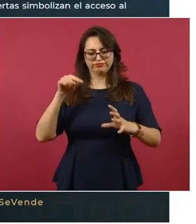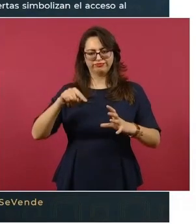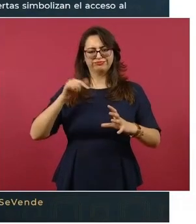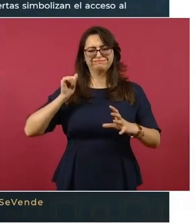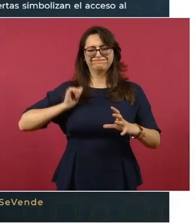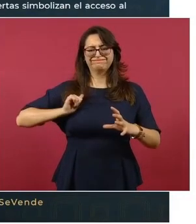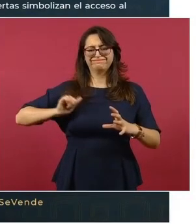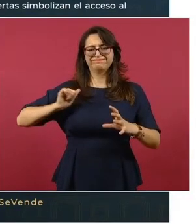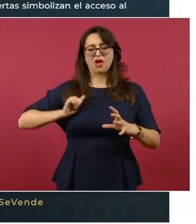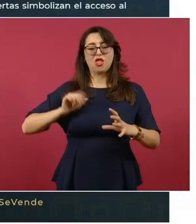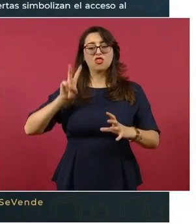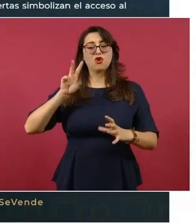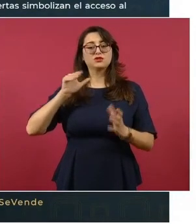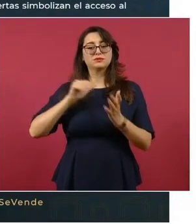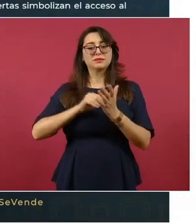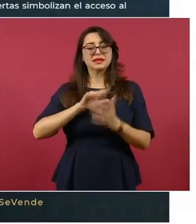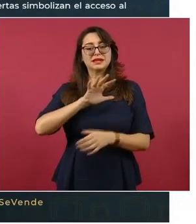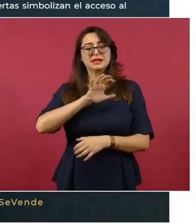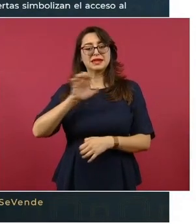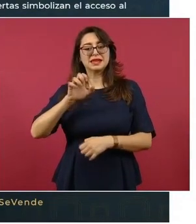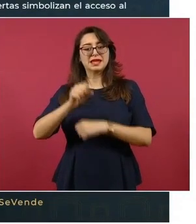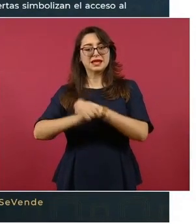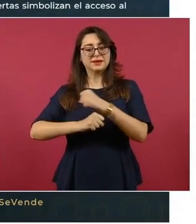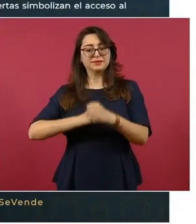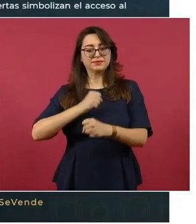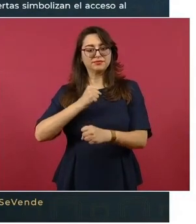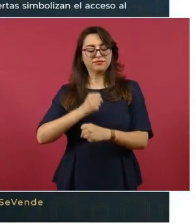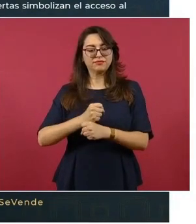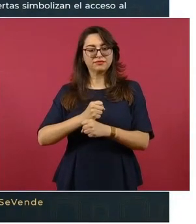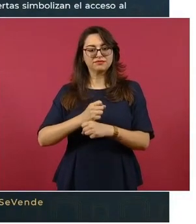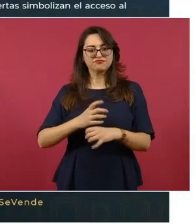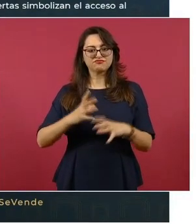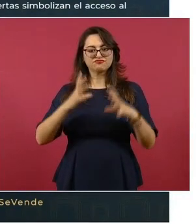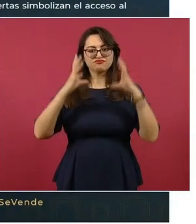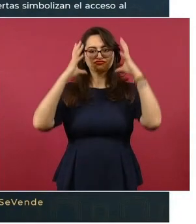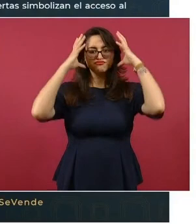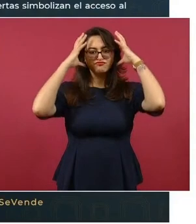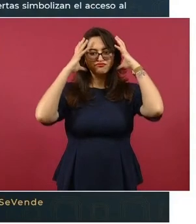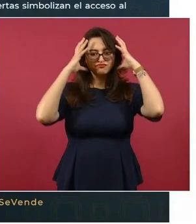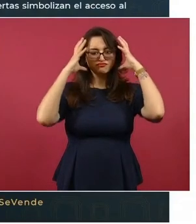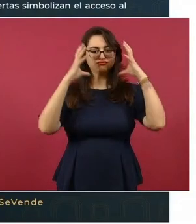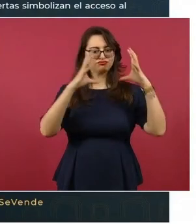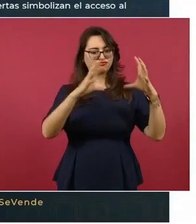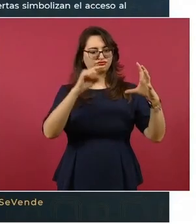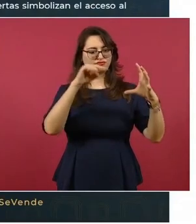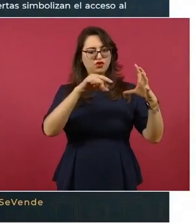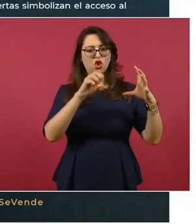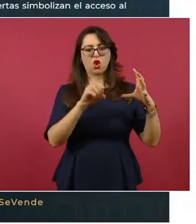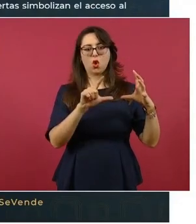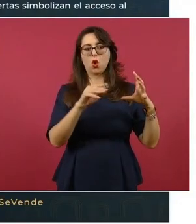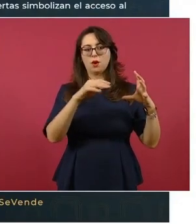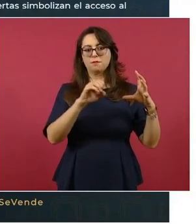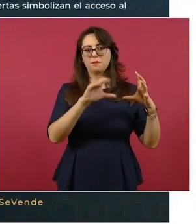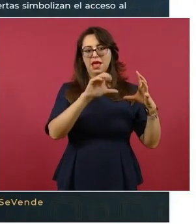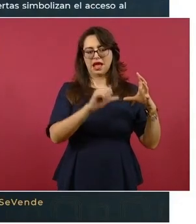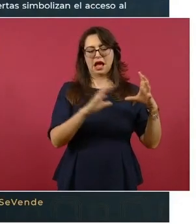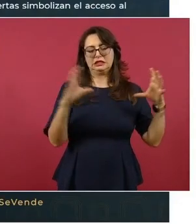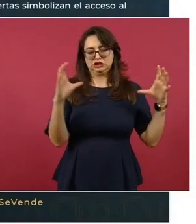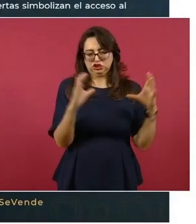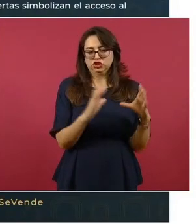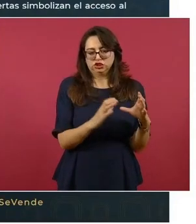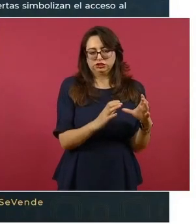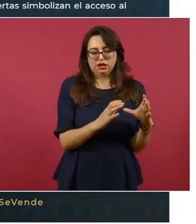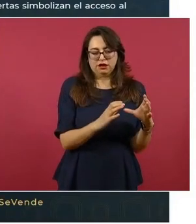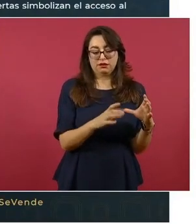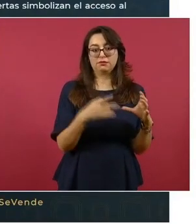de antigüedad, se compara con la de las icónicas cabezas colosales de la cultura olmeca. Esta, por supuesto,